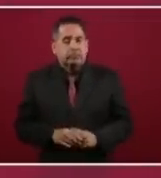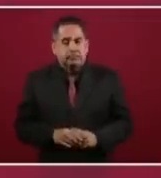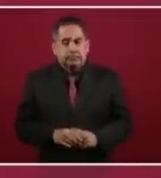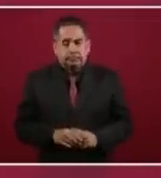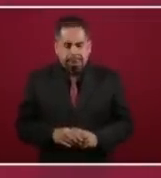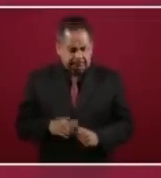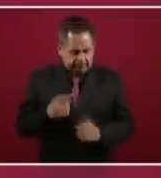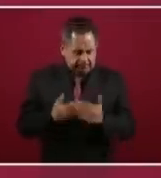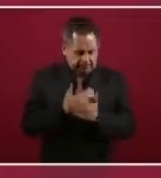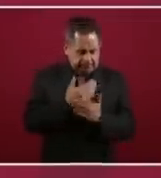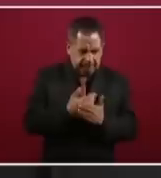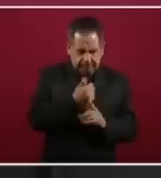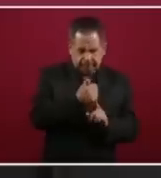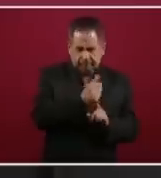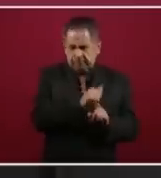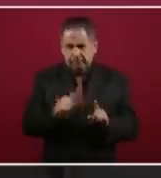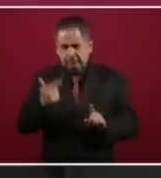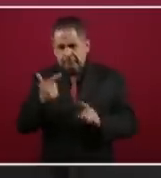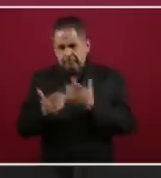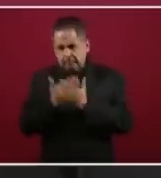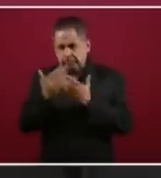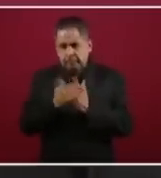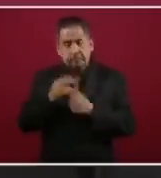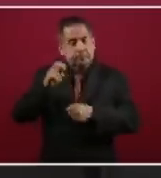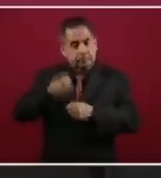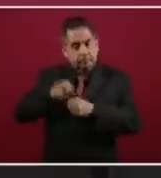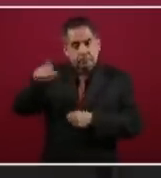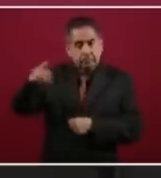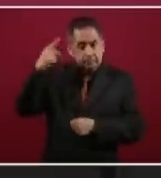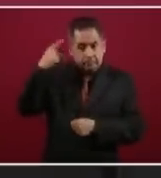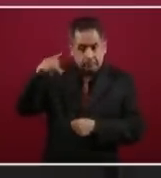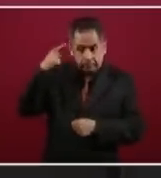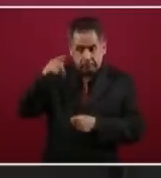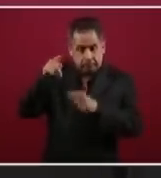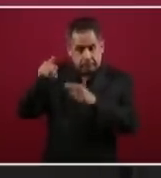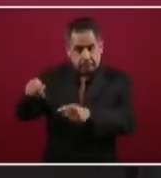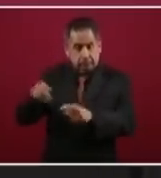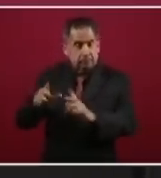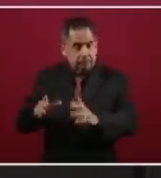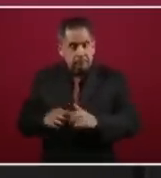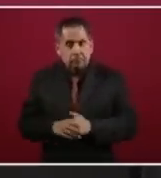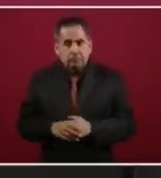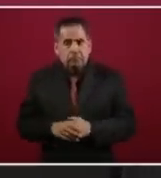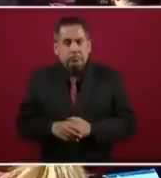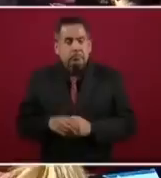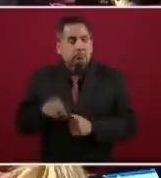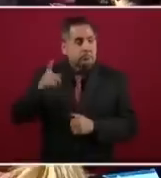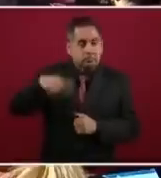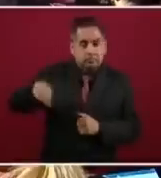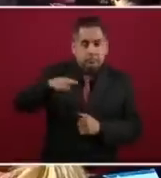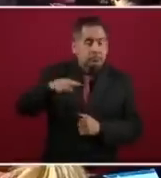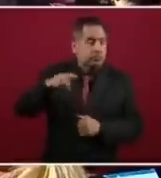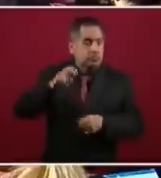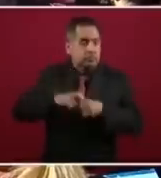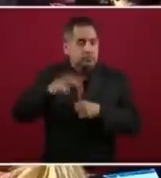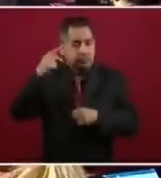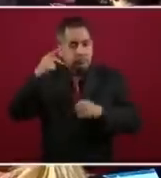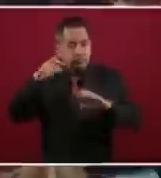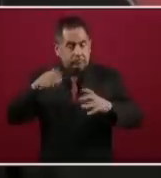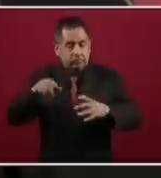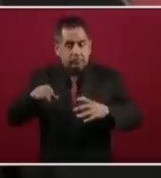de 6 a 7 de la mañana vamos a Puebla, vamos a estar allá, incluso